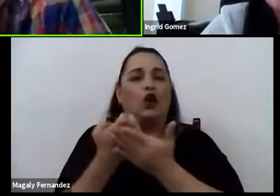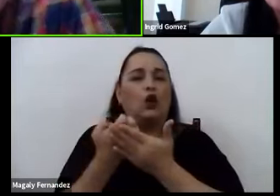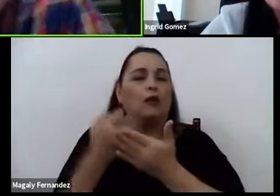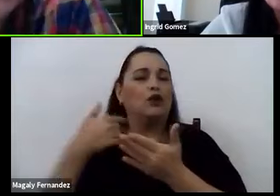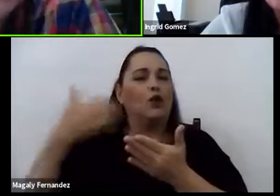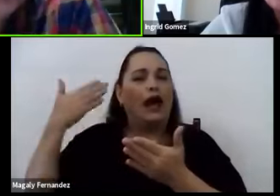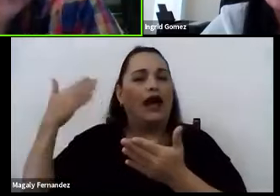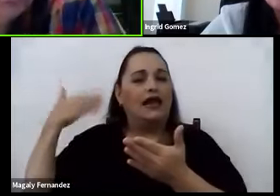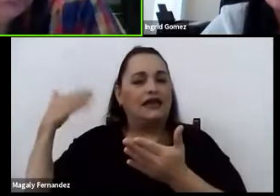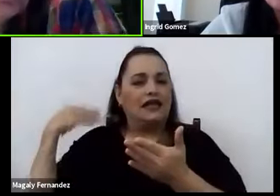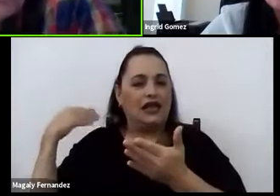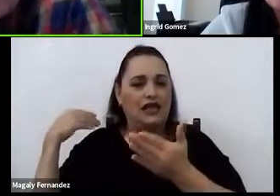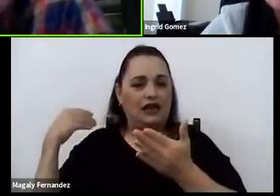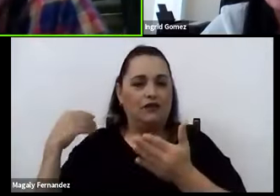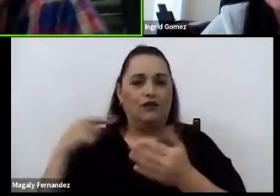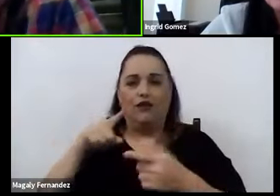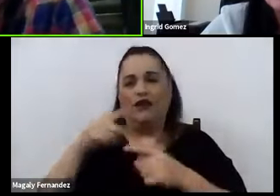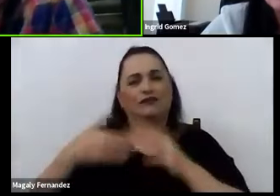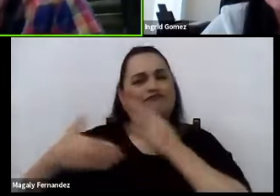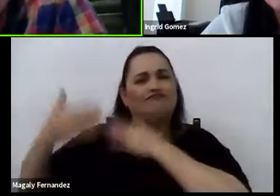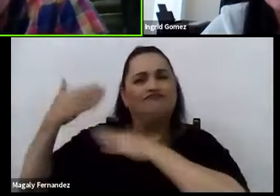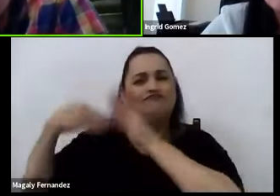llaman el trickle-down effect, que